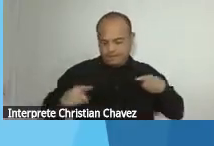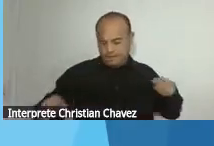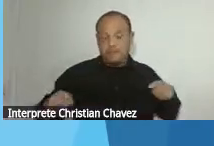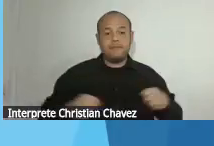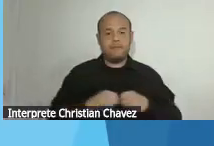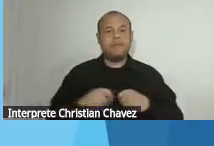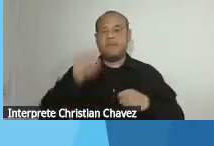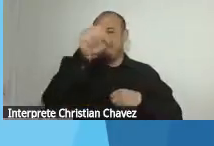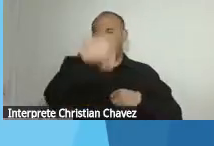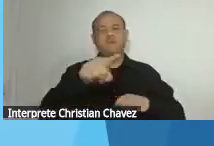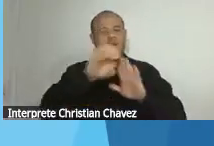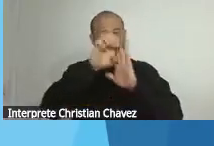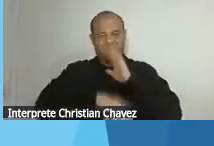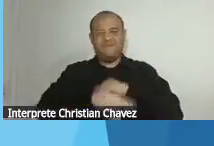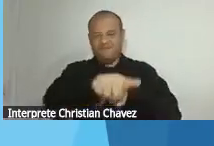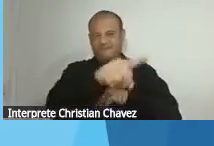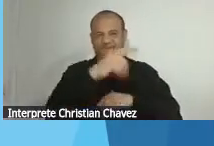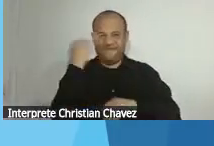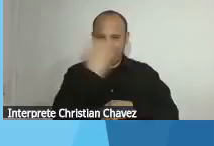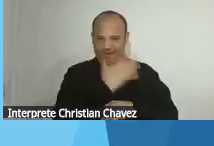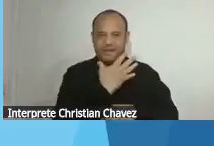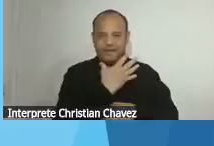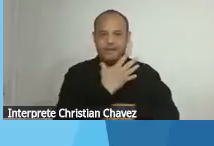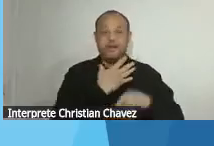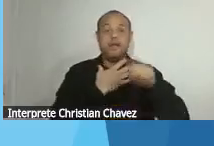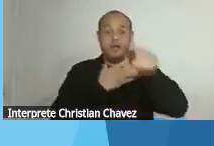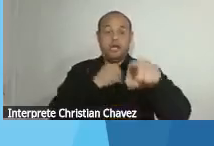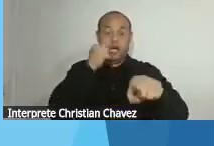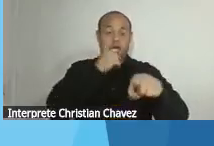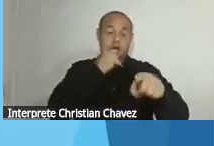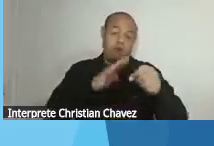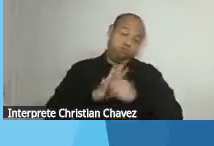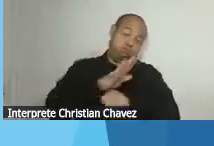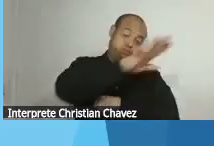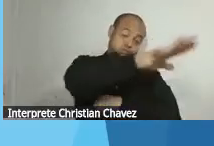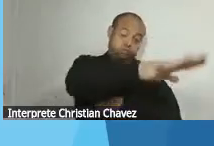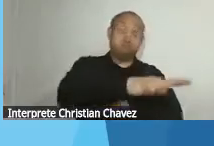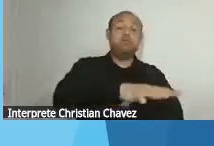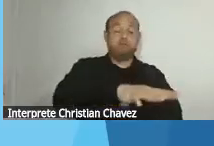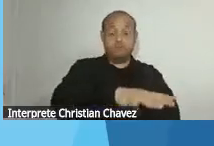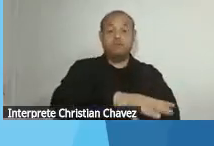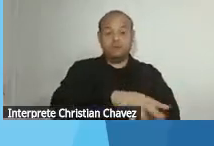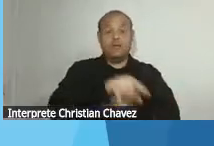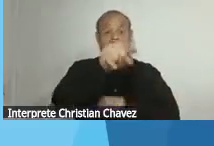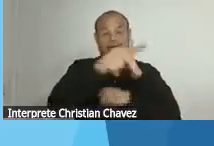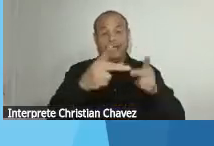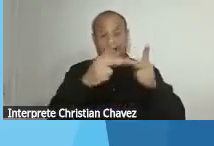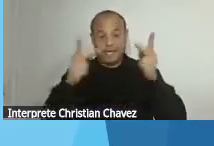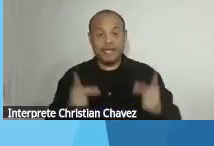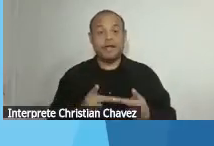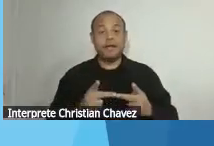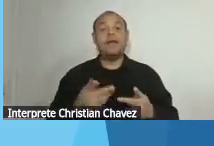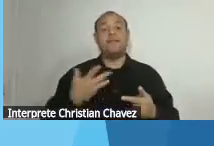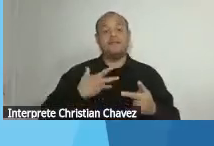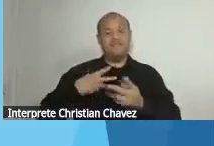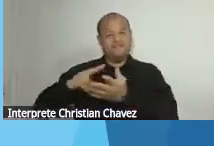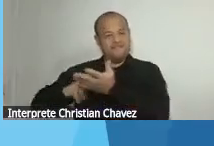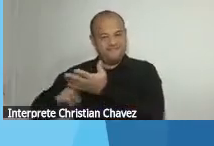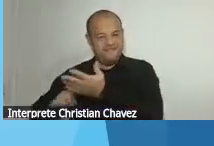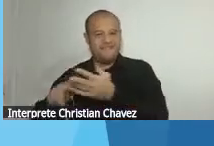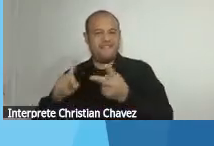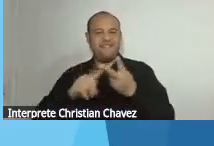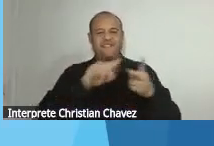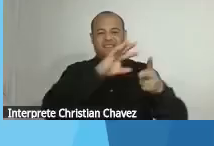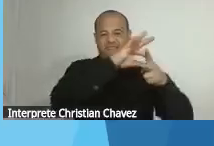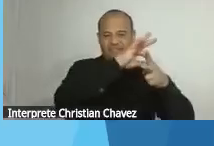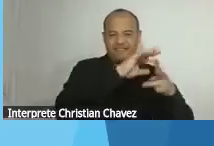la imagen que llega hasta el borde. ¿Sí? En este plato de personas que viven con diabetes, pues se recomienda que